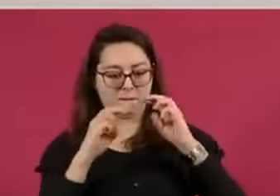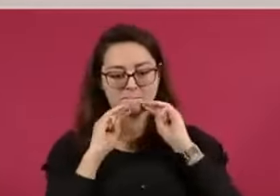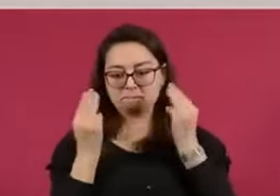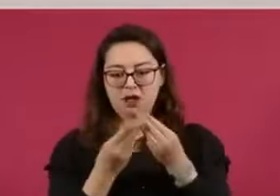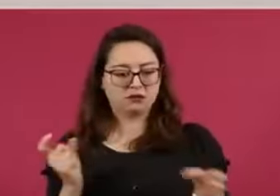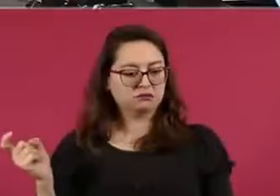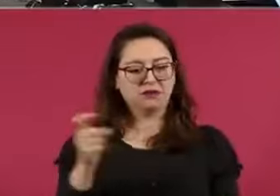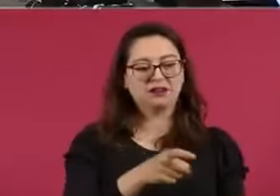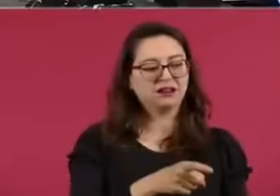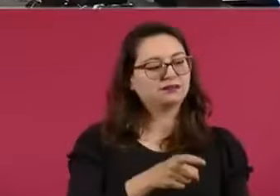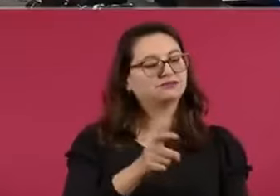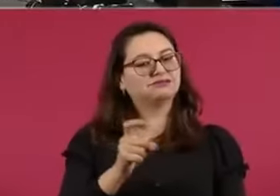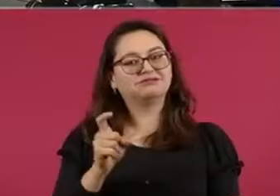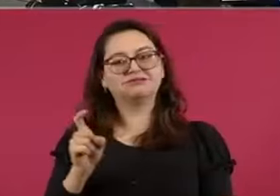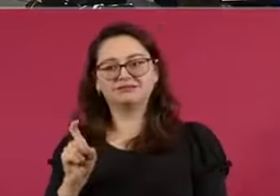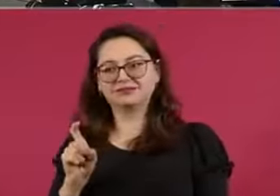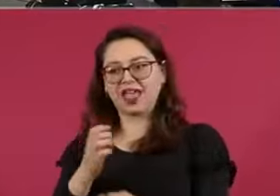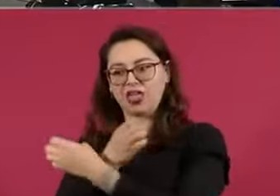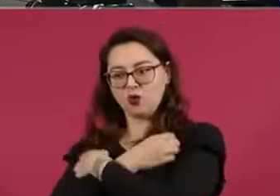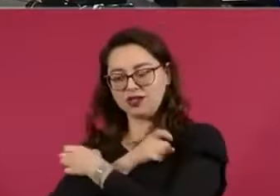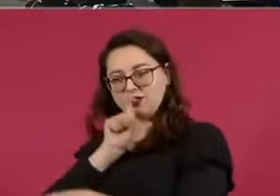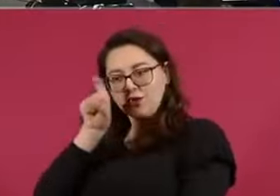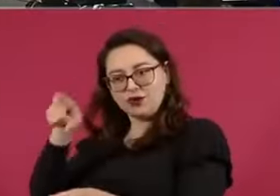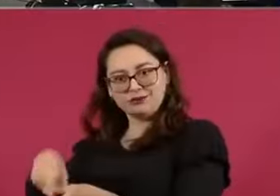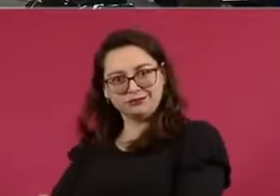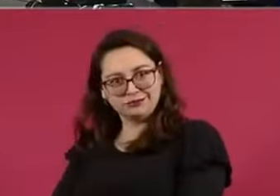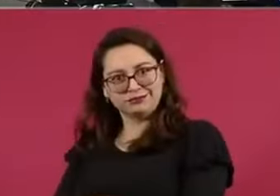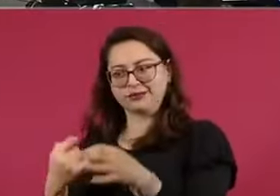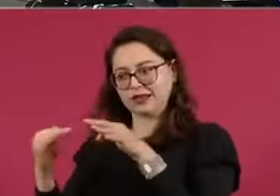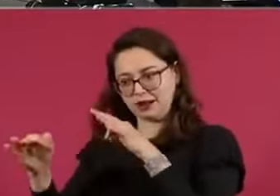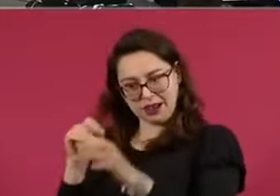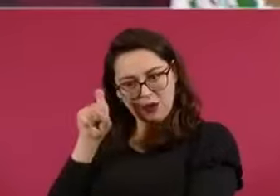problema de la inseguridad y de la violencia.